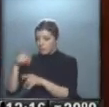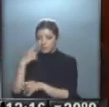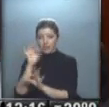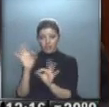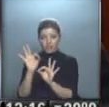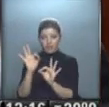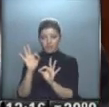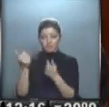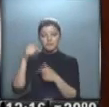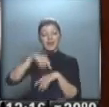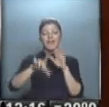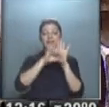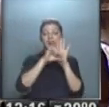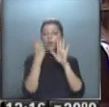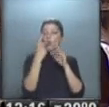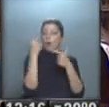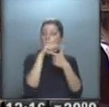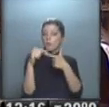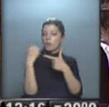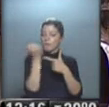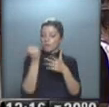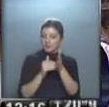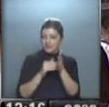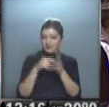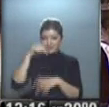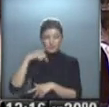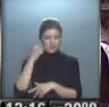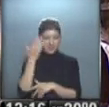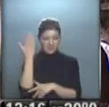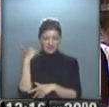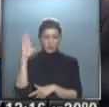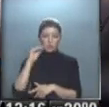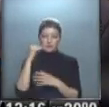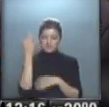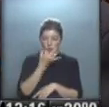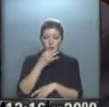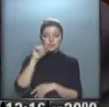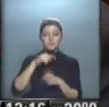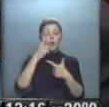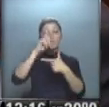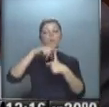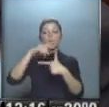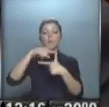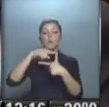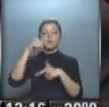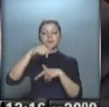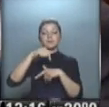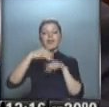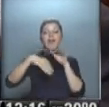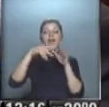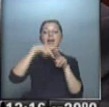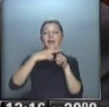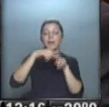dos grandes ejes, si ustedes lo han escuchado durante estos días, que es uno, el fomento, por supuesto, de las nuevas